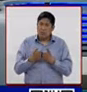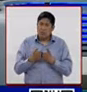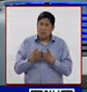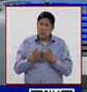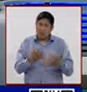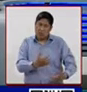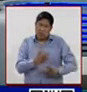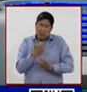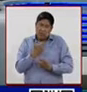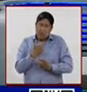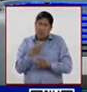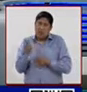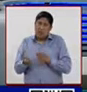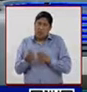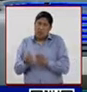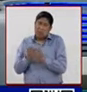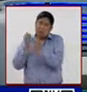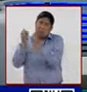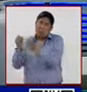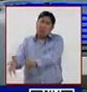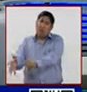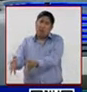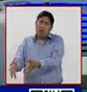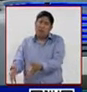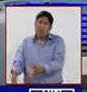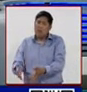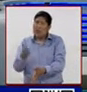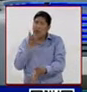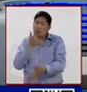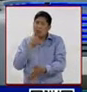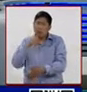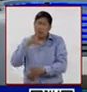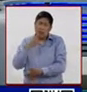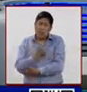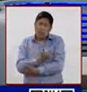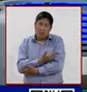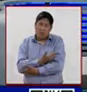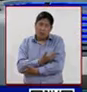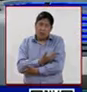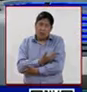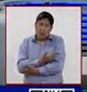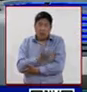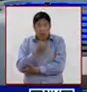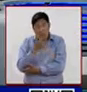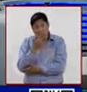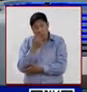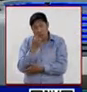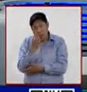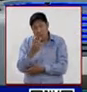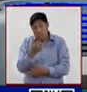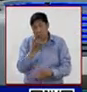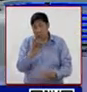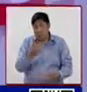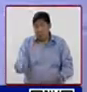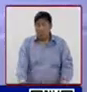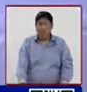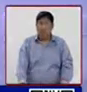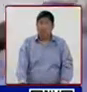con ella? Por venganza, la abandonó dentro de un tanque. ¿Qué pasó con la niña, la bebé? Vamos a contarles.